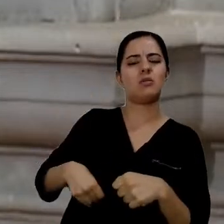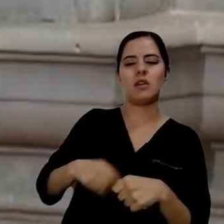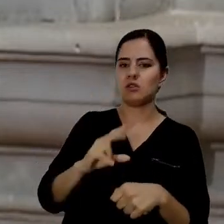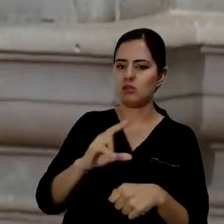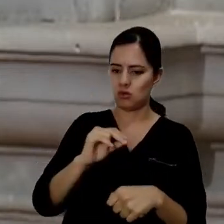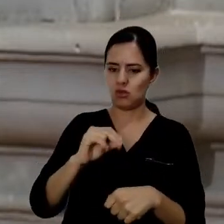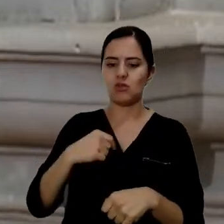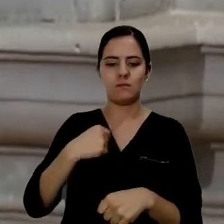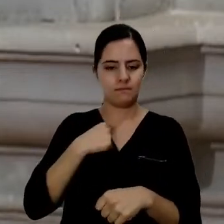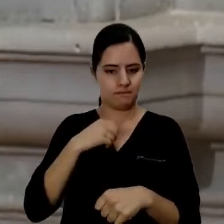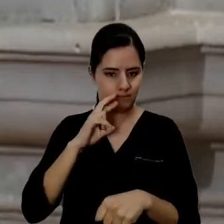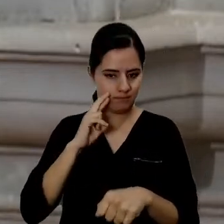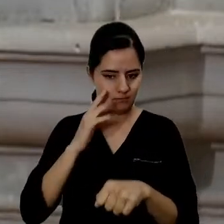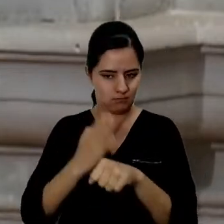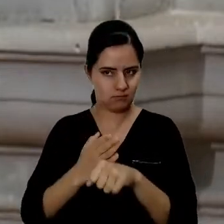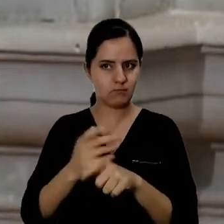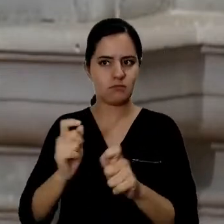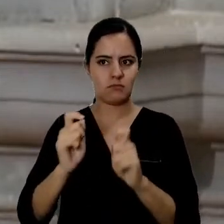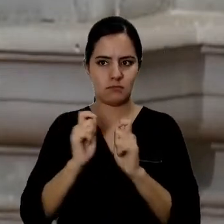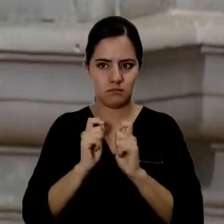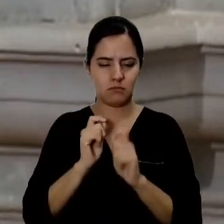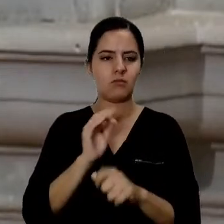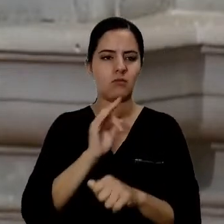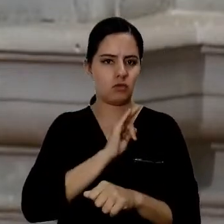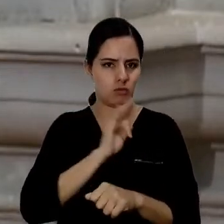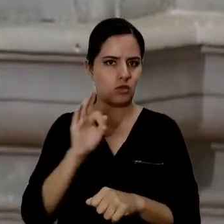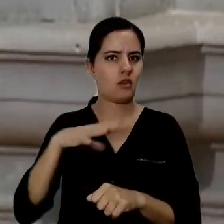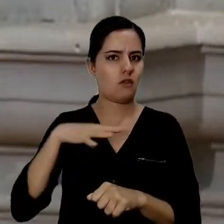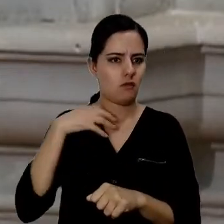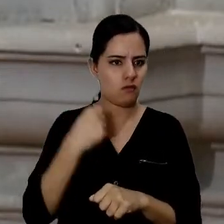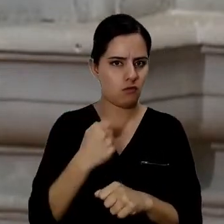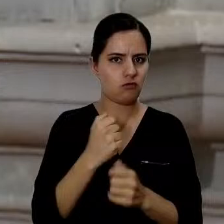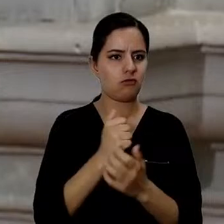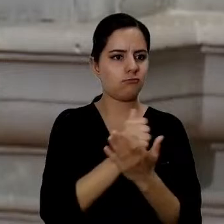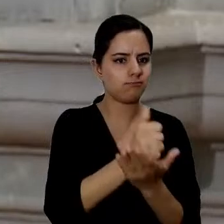propia, se pueden lograr resultados. Y lo hicimos.